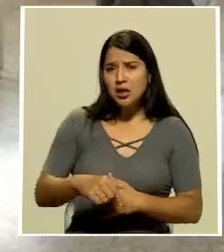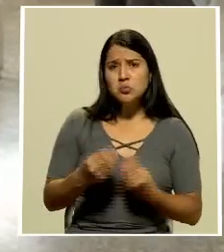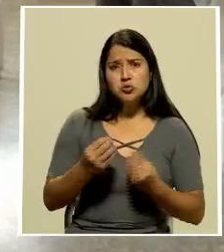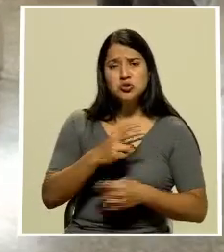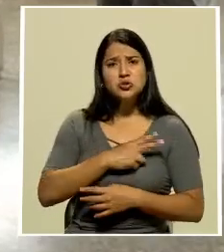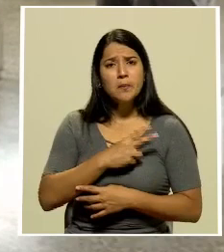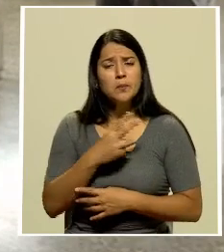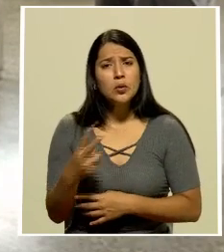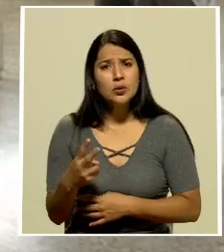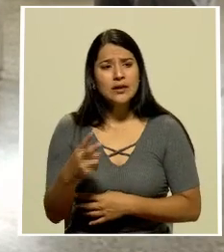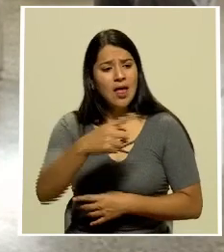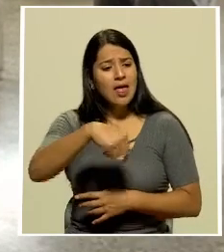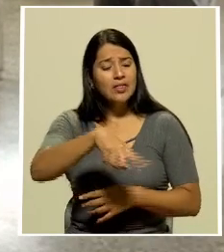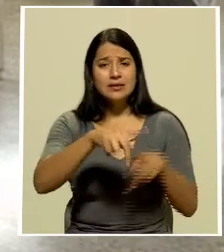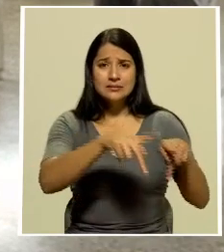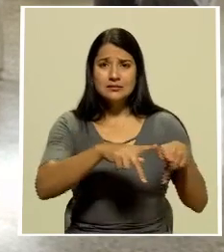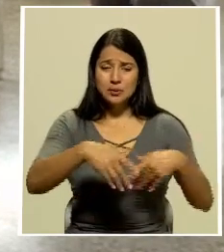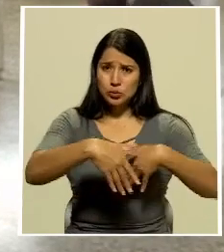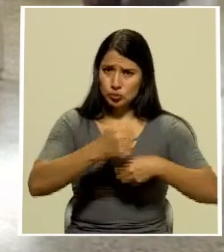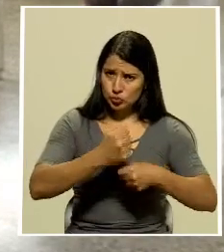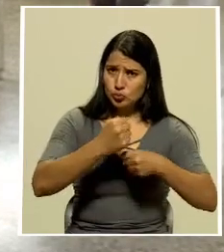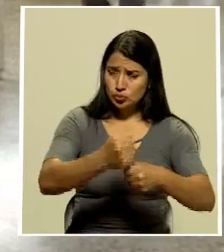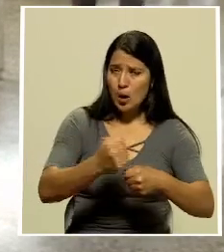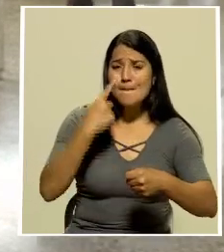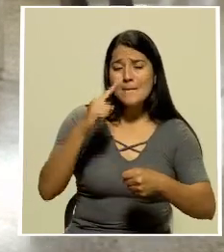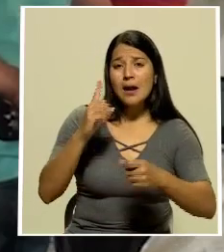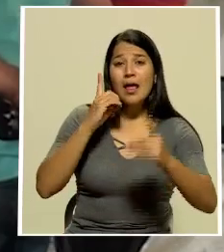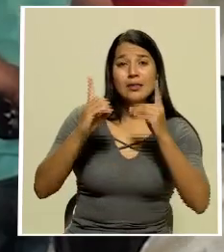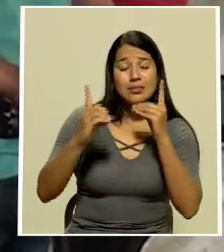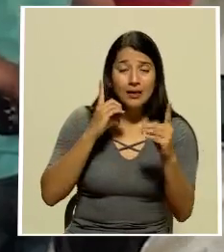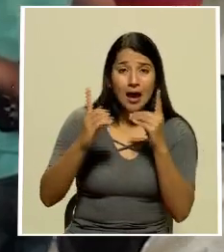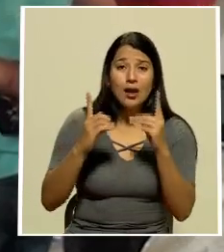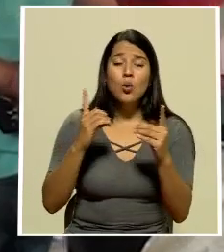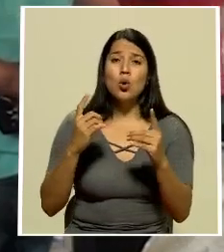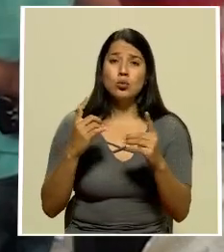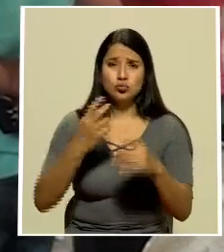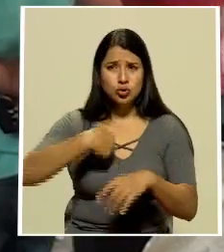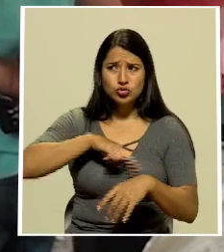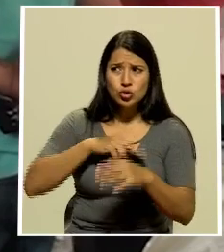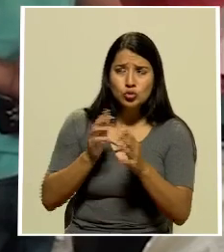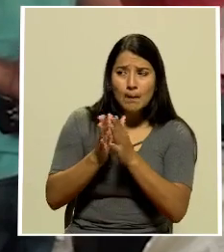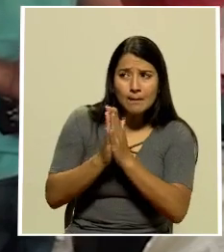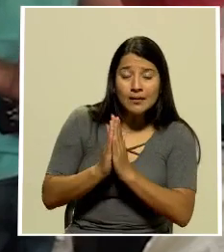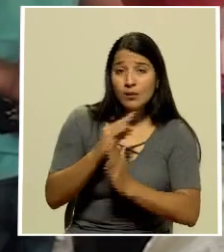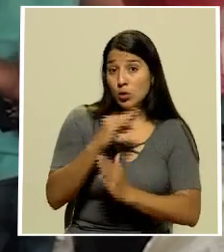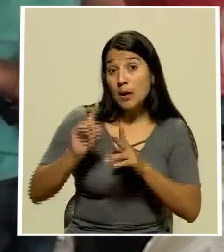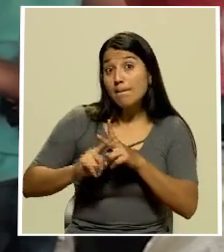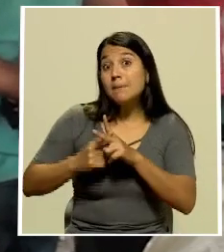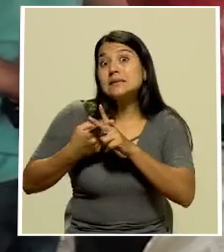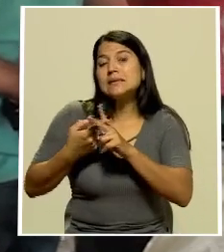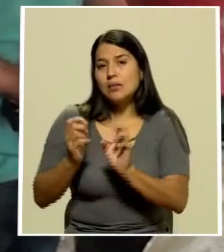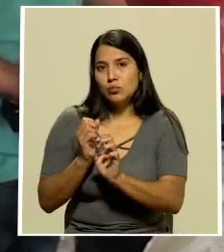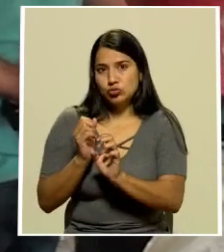parte de los manifestantes a ese diálogo que hemos venido pidiendo y que hemos venido desarrollando para poder avanzar y